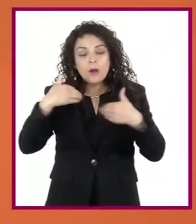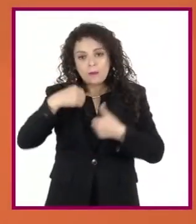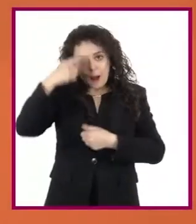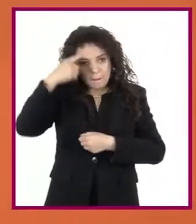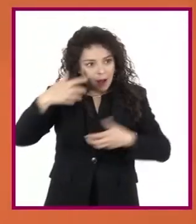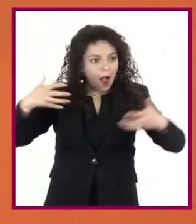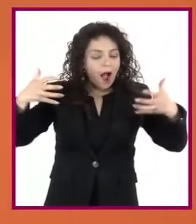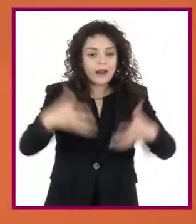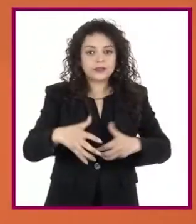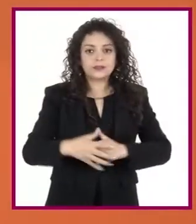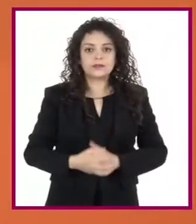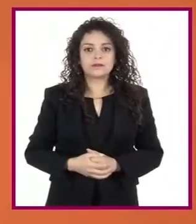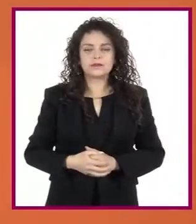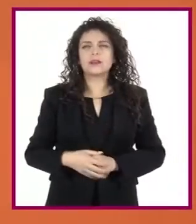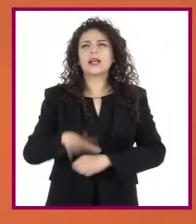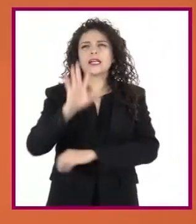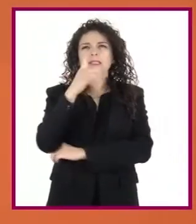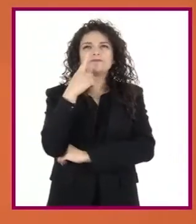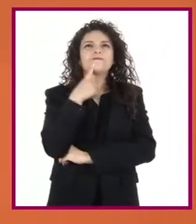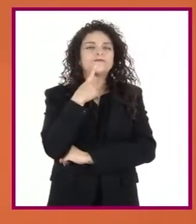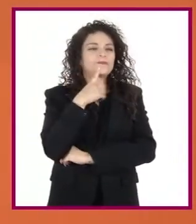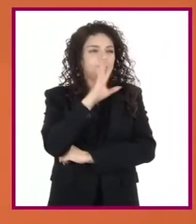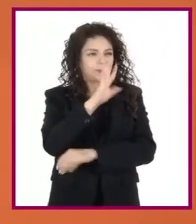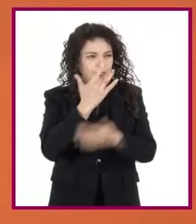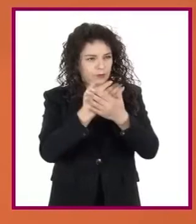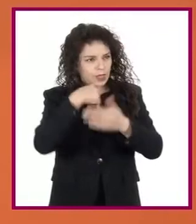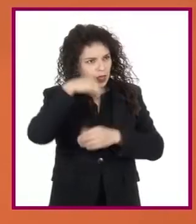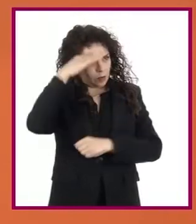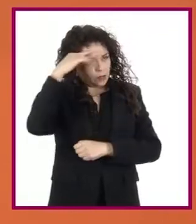Entonces déjeme pensar.